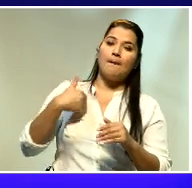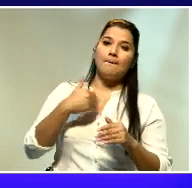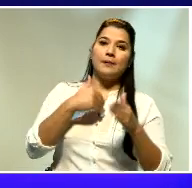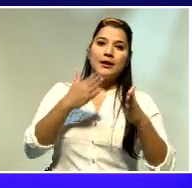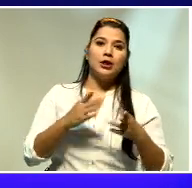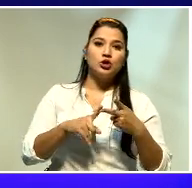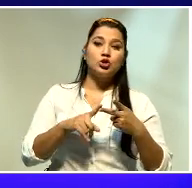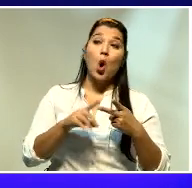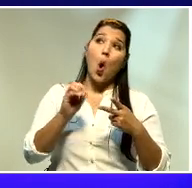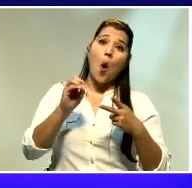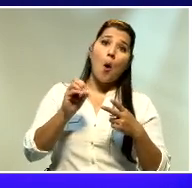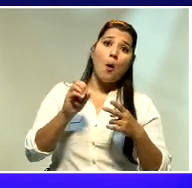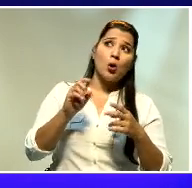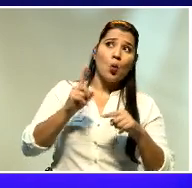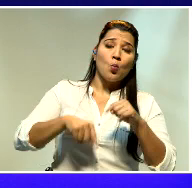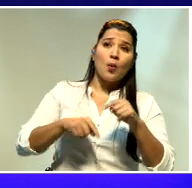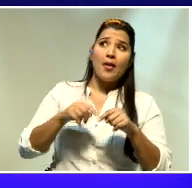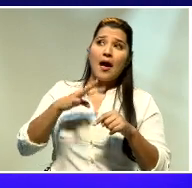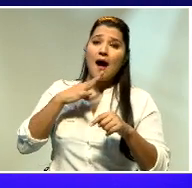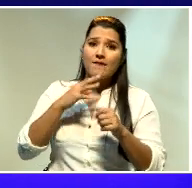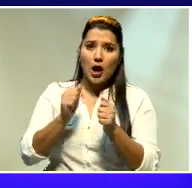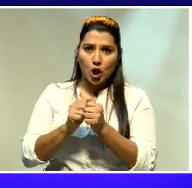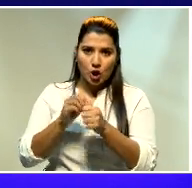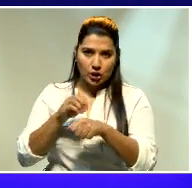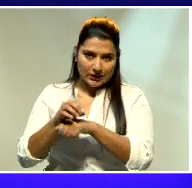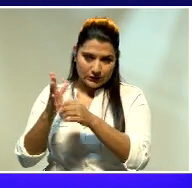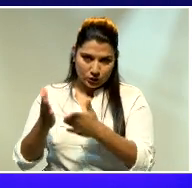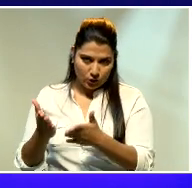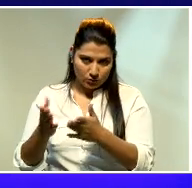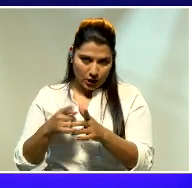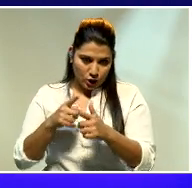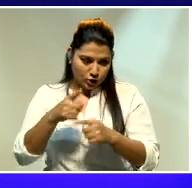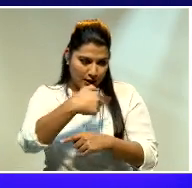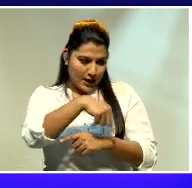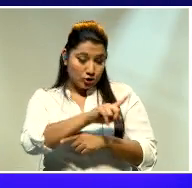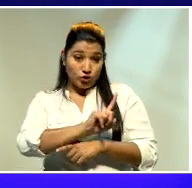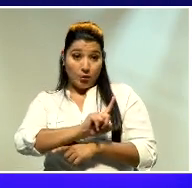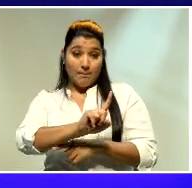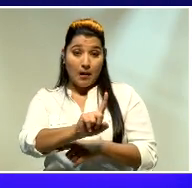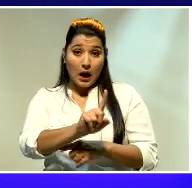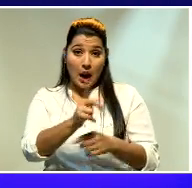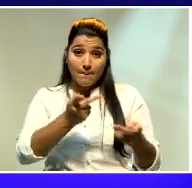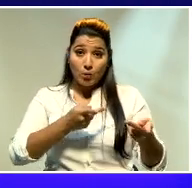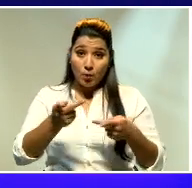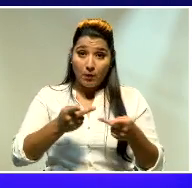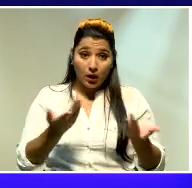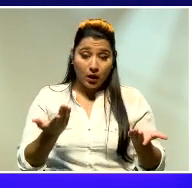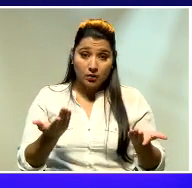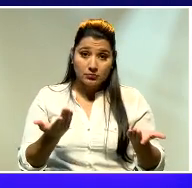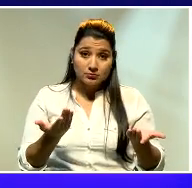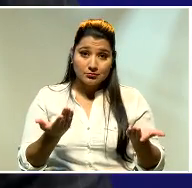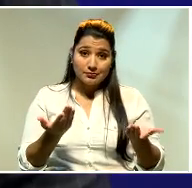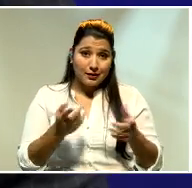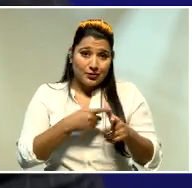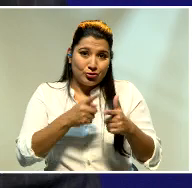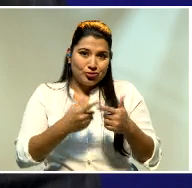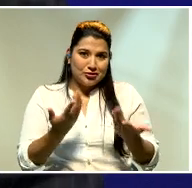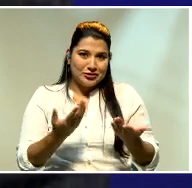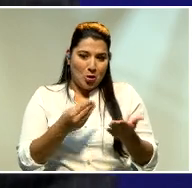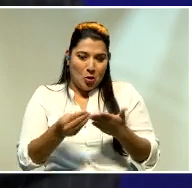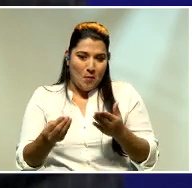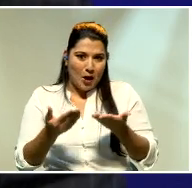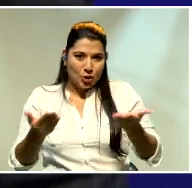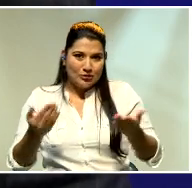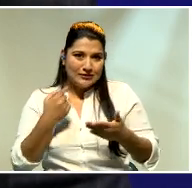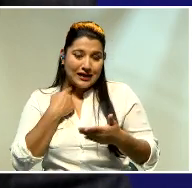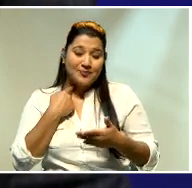un asesor, cuando van a la pulpe, de ahí, esa canasta no encuentra salida. Bueno, eso es una de las cosas que más se discutió